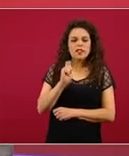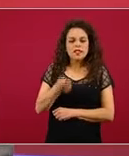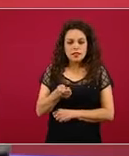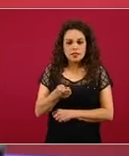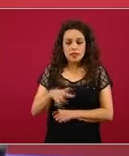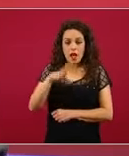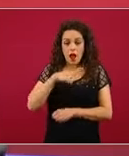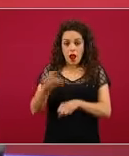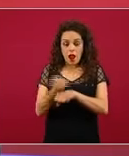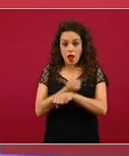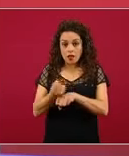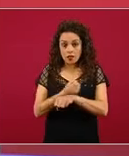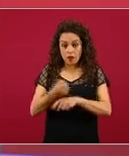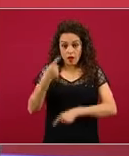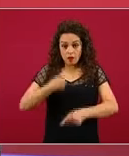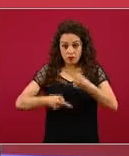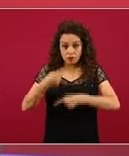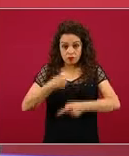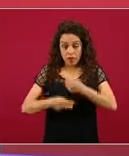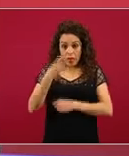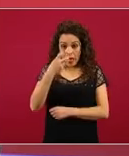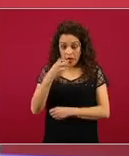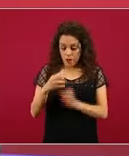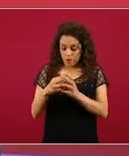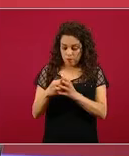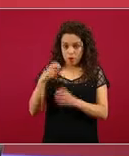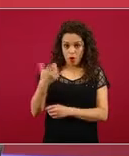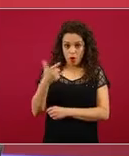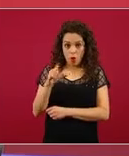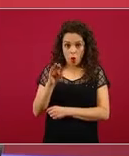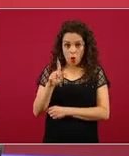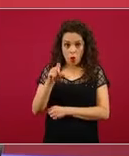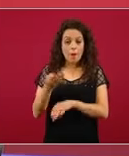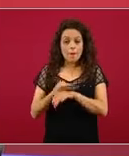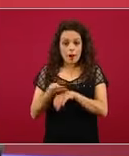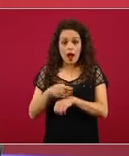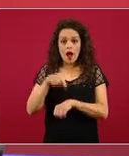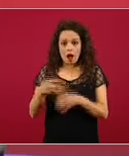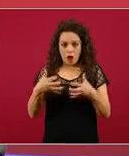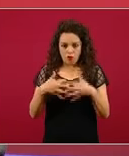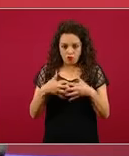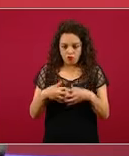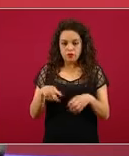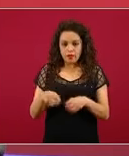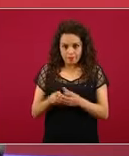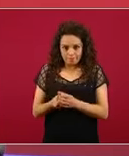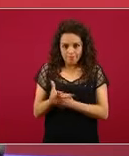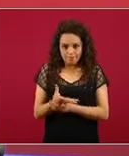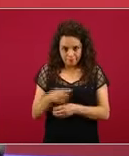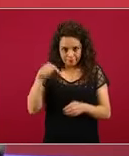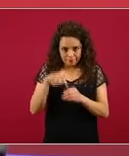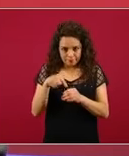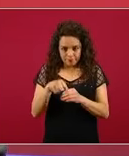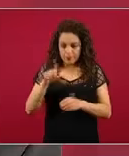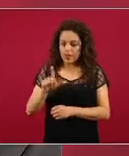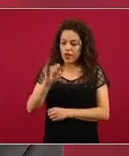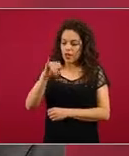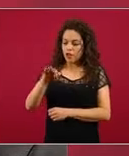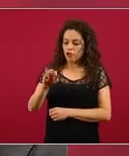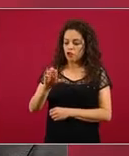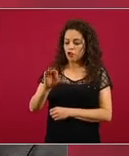en la sangre, que son fabricadas por estos glóbulos blancos, un tipo específico, los linfocitos B,